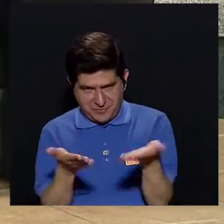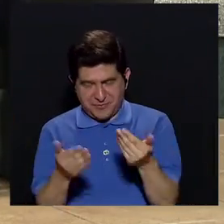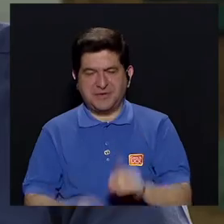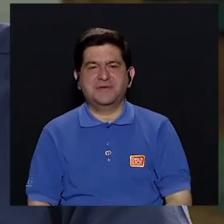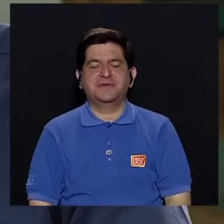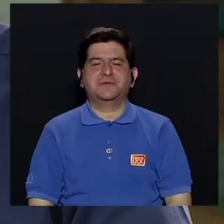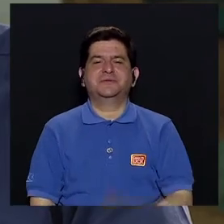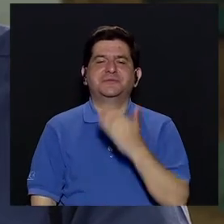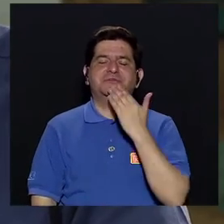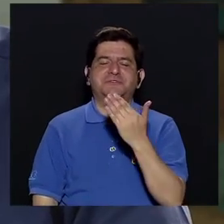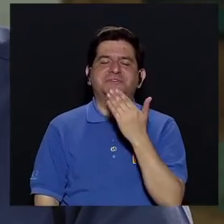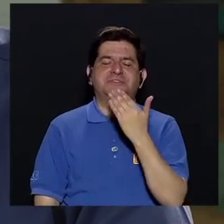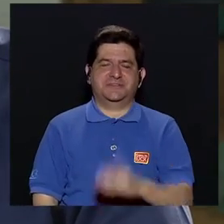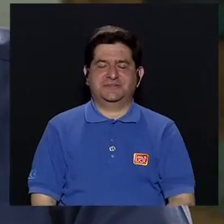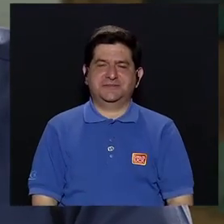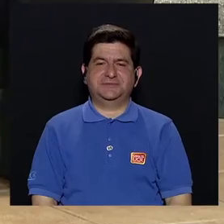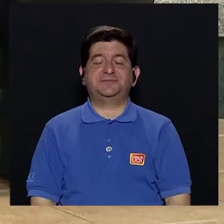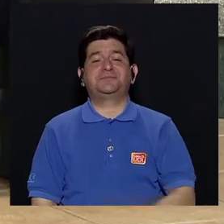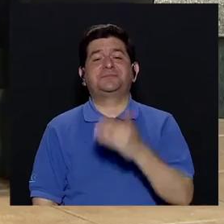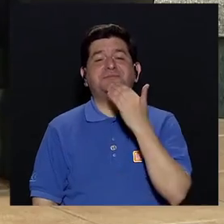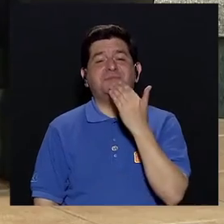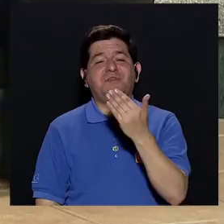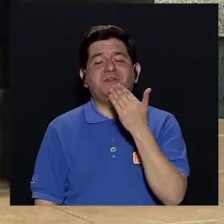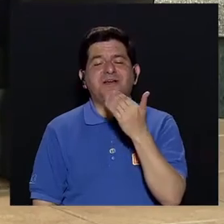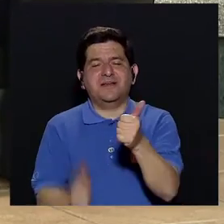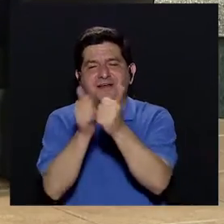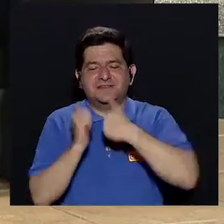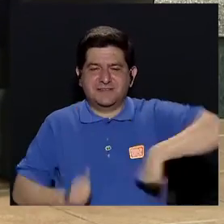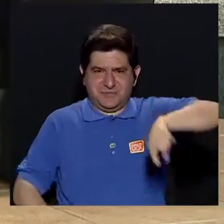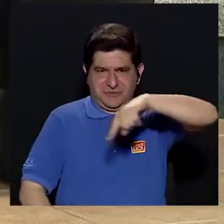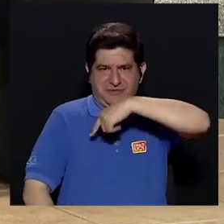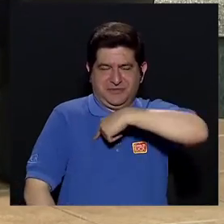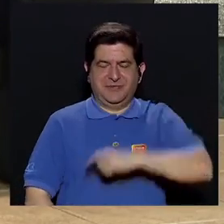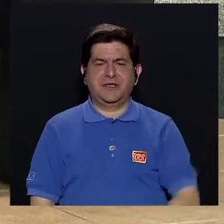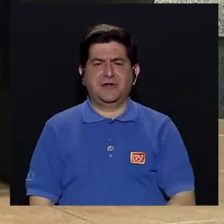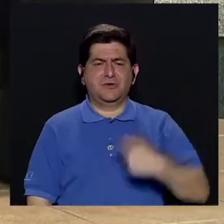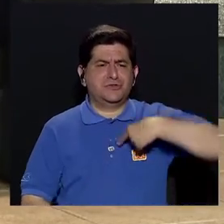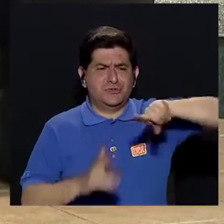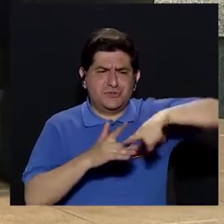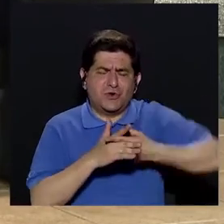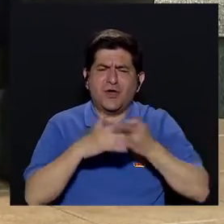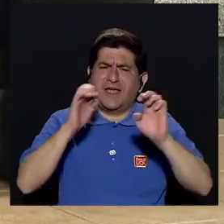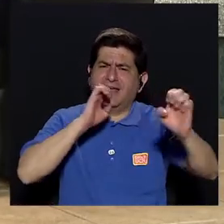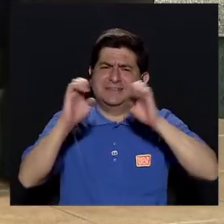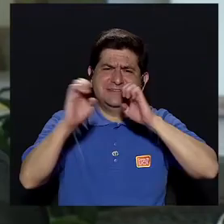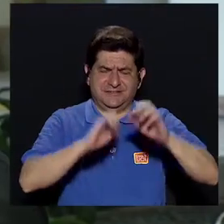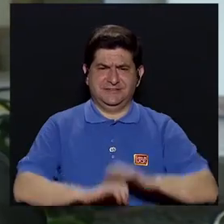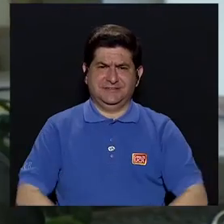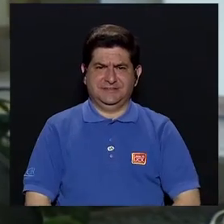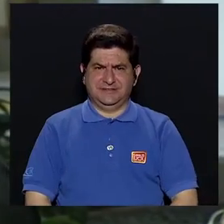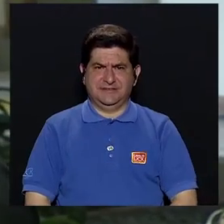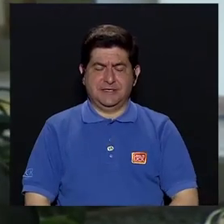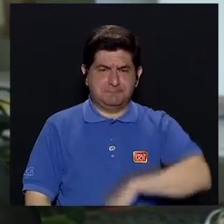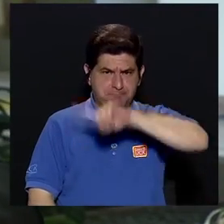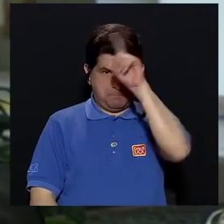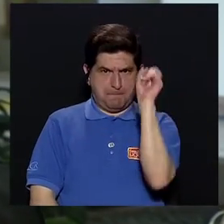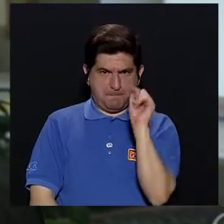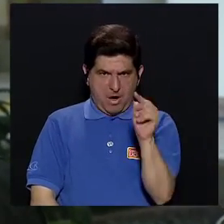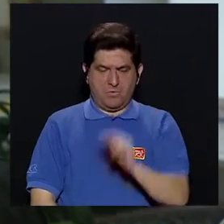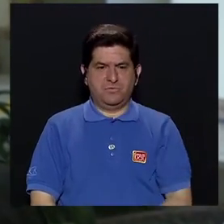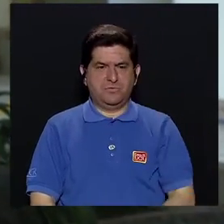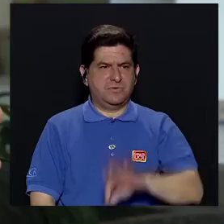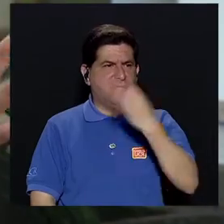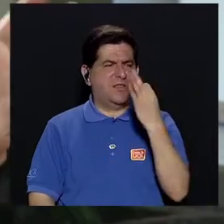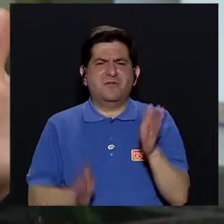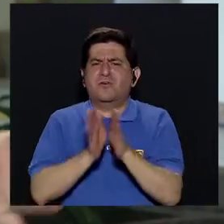Bienvenido, doctor. Muchas gracias, Fabiola. Doctor, muchísimas gracias por acompañarnos. Tal vez yo quisiera comenzar la entrevista pues